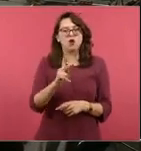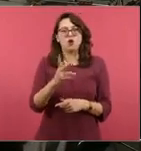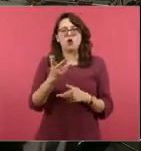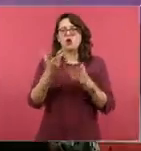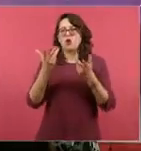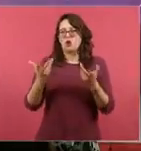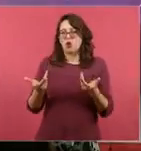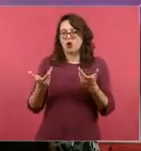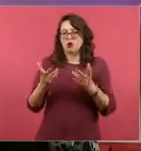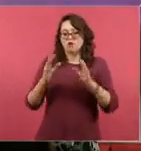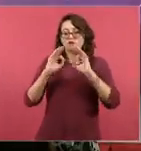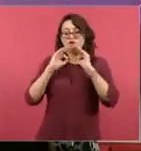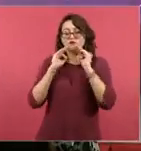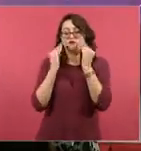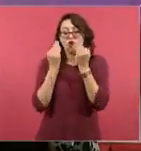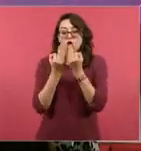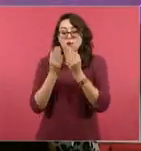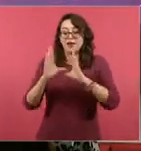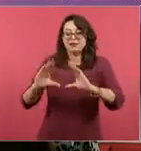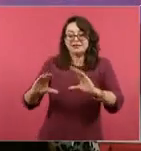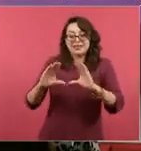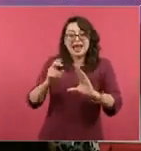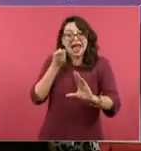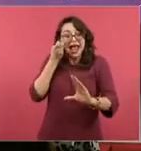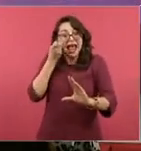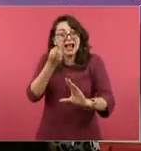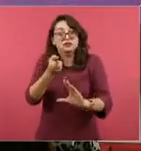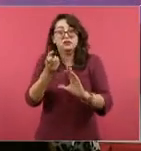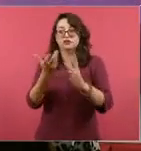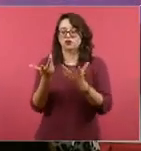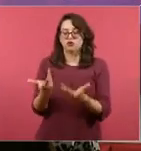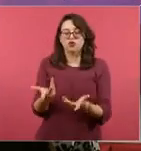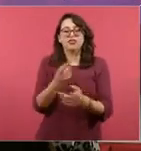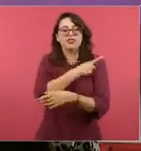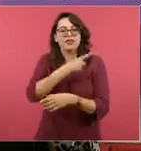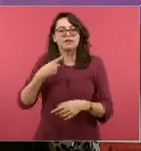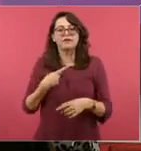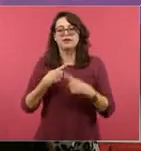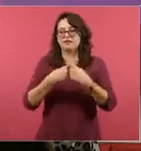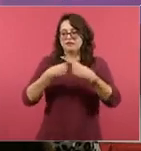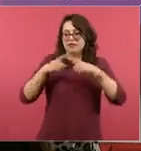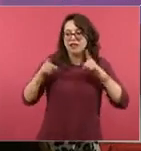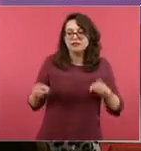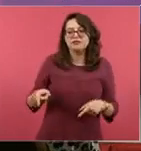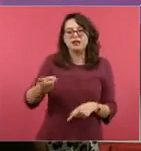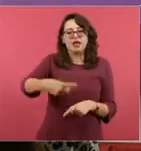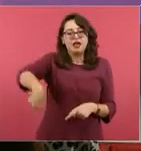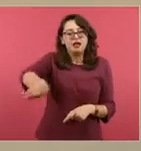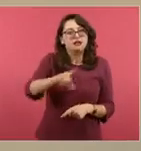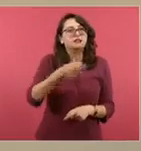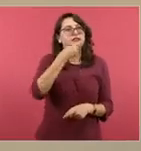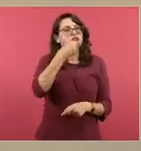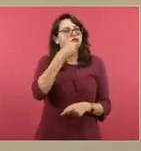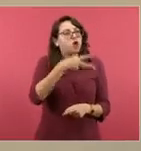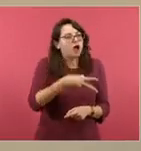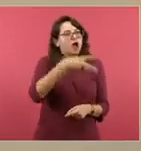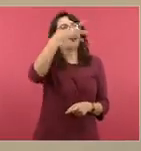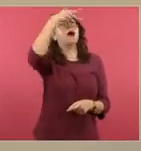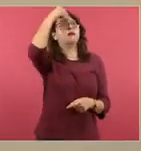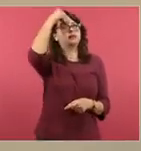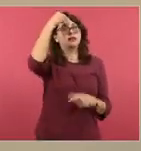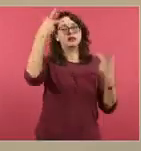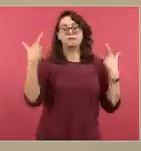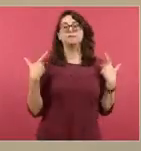un adolescente construye ese conocimiento, de cómo el profesor acerca esa información, de cómo el profesor